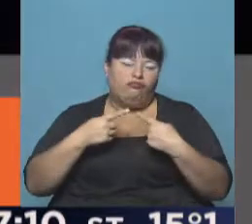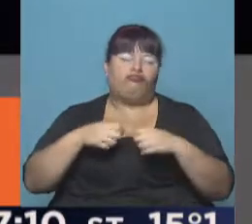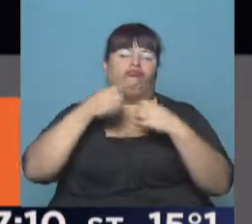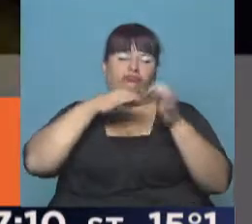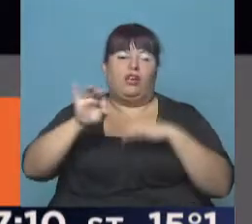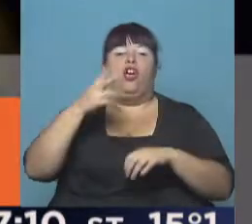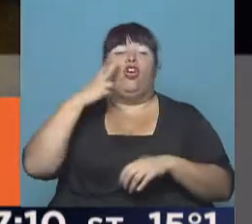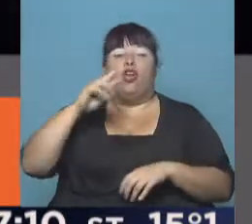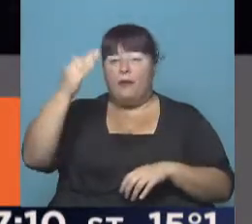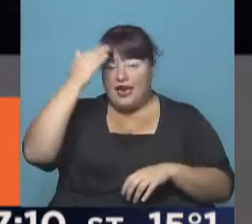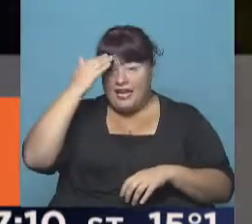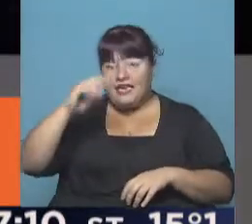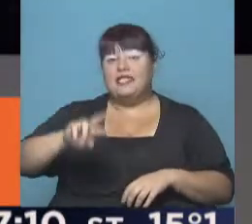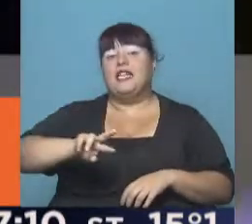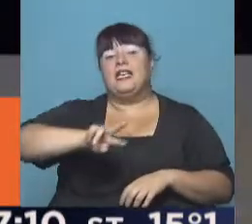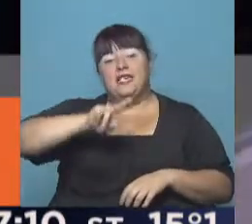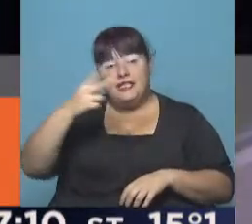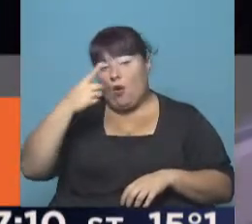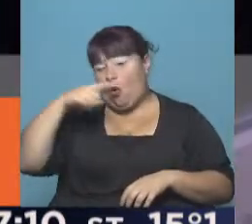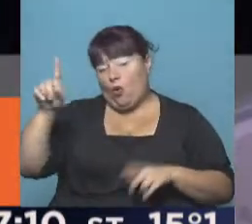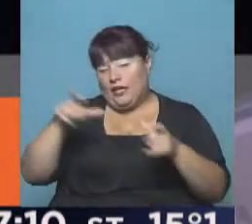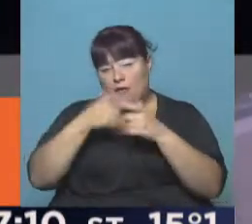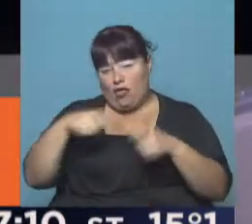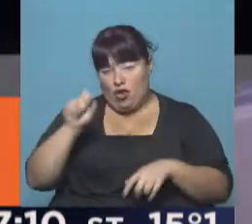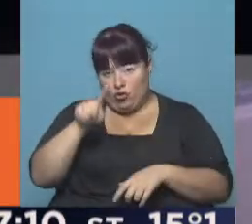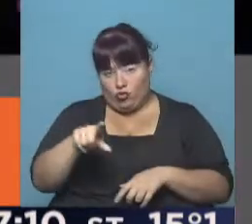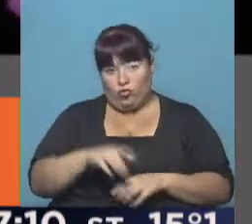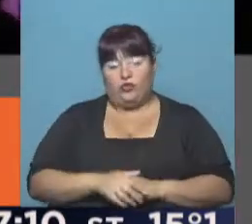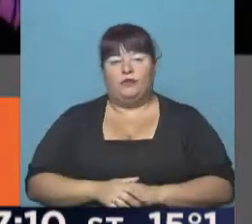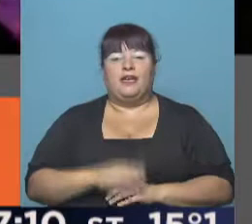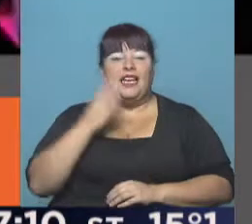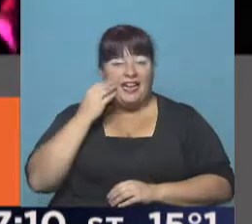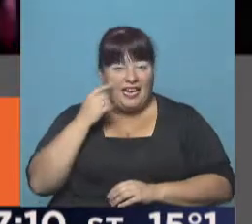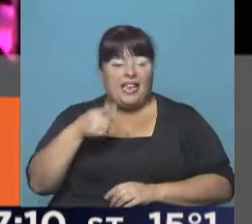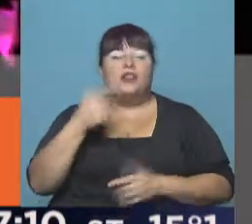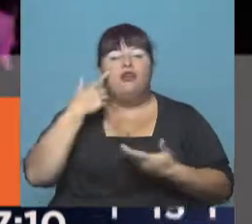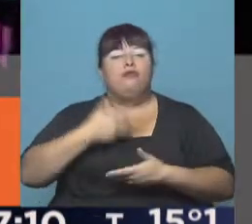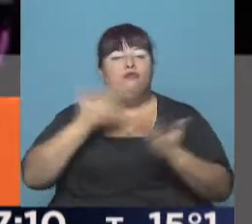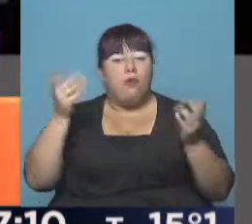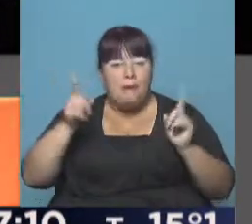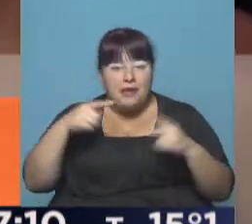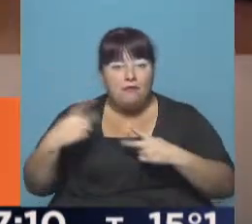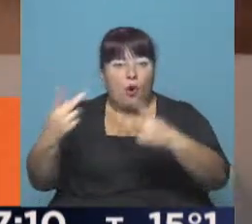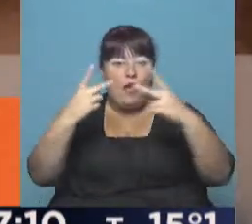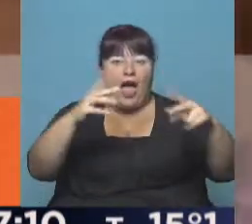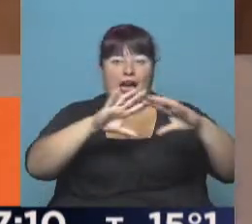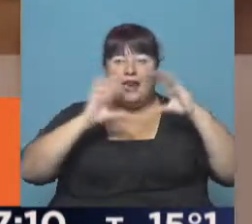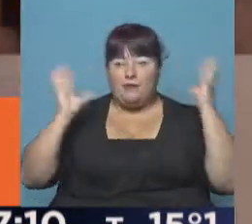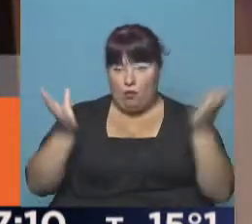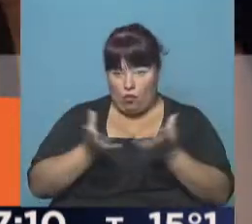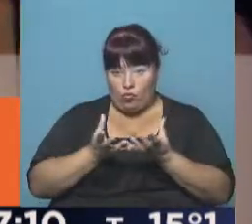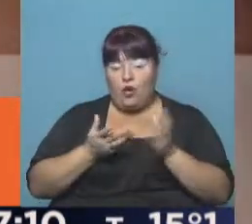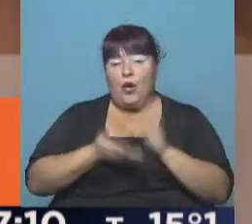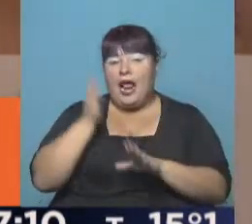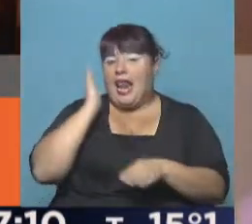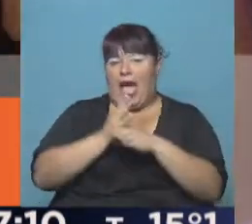año 2015 sacó el último disco, Dangerous Woman, que estaba presentando en esta gira mundial. Ya estaba por